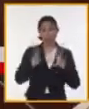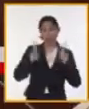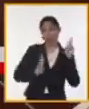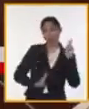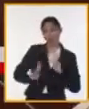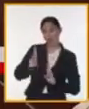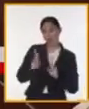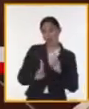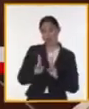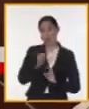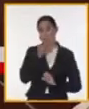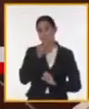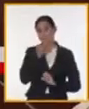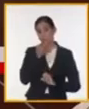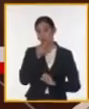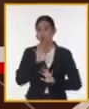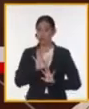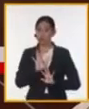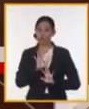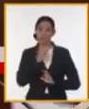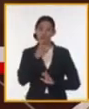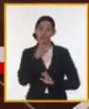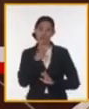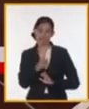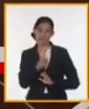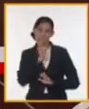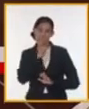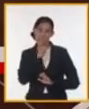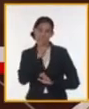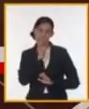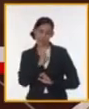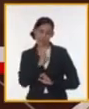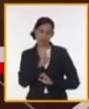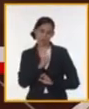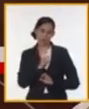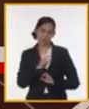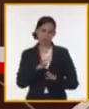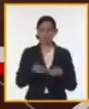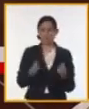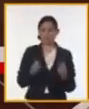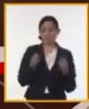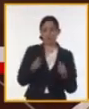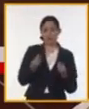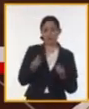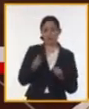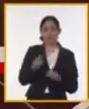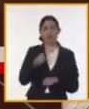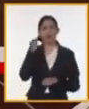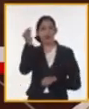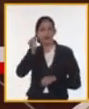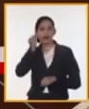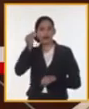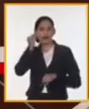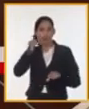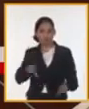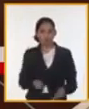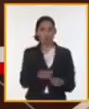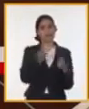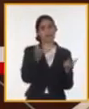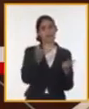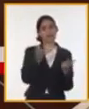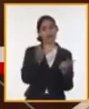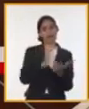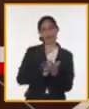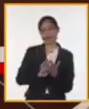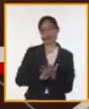prácticamente pudiéramos decir que es difícil, ¿no? Es difícil plantearlo como totalmente cumplido, ¿no? Pudiéramos decir